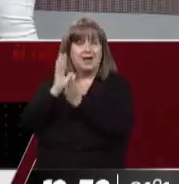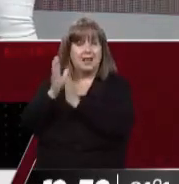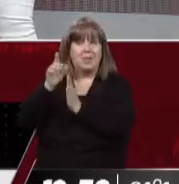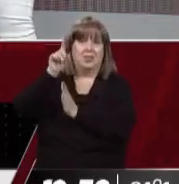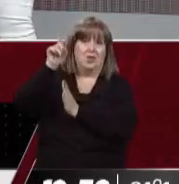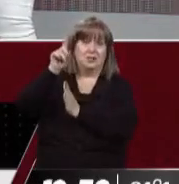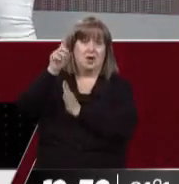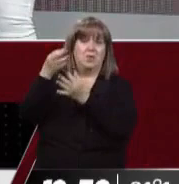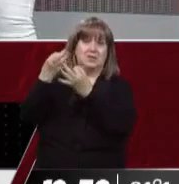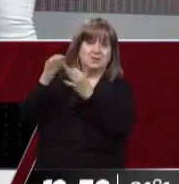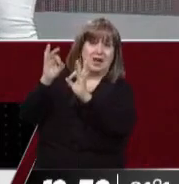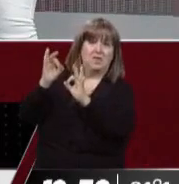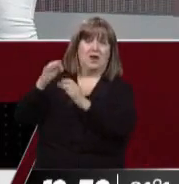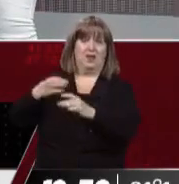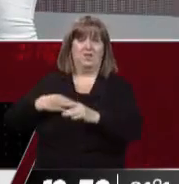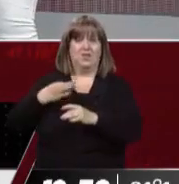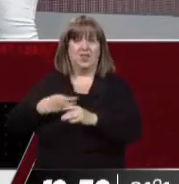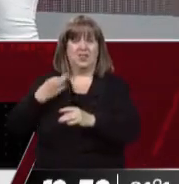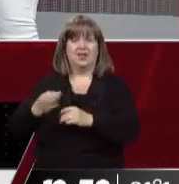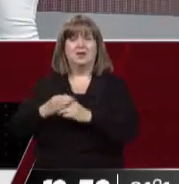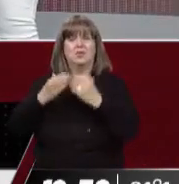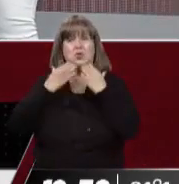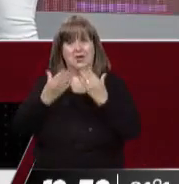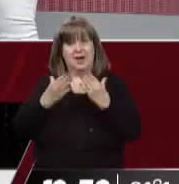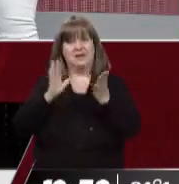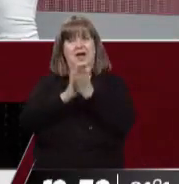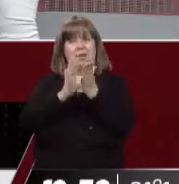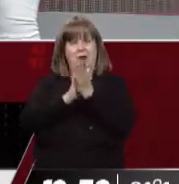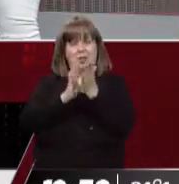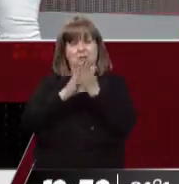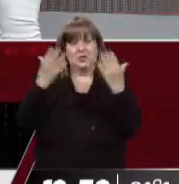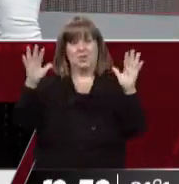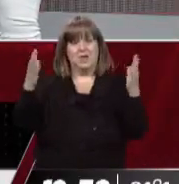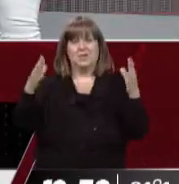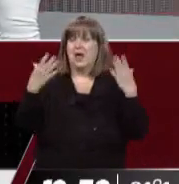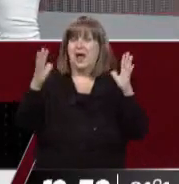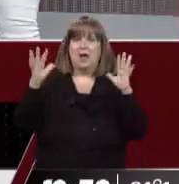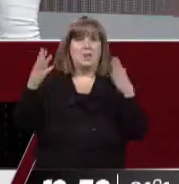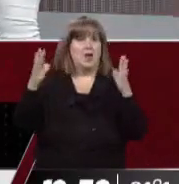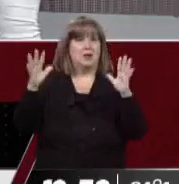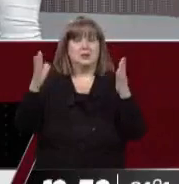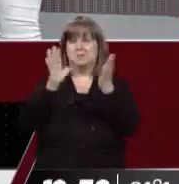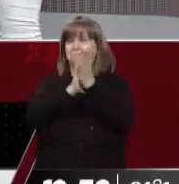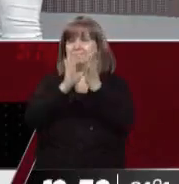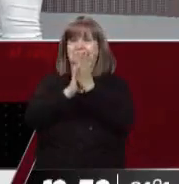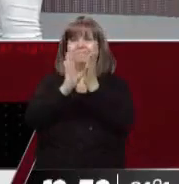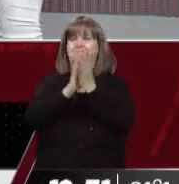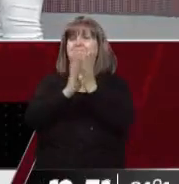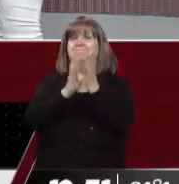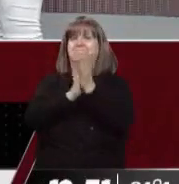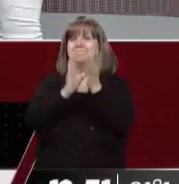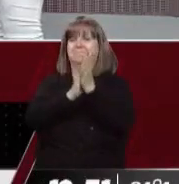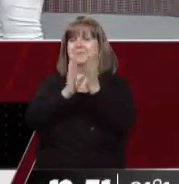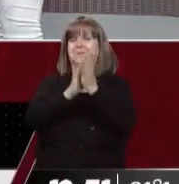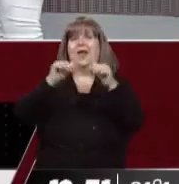quedamos con eso, con el vaso medio lleno y este ejército de gente. Nos aplaudimos, chicos, de lo bien que están. Pero de acá también.